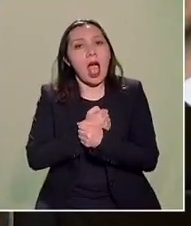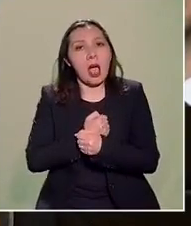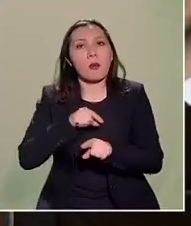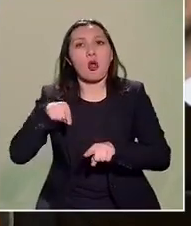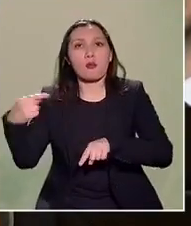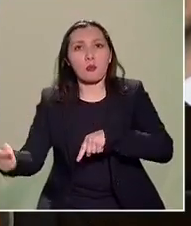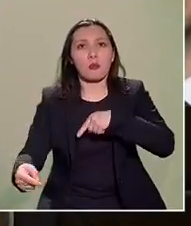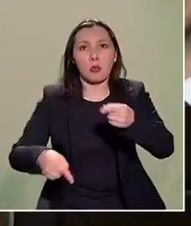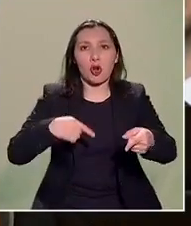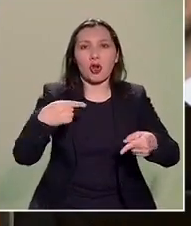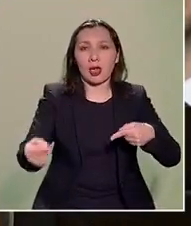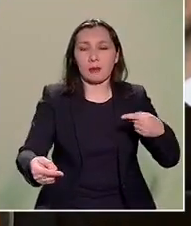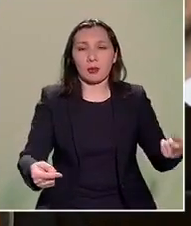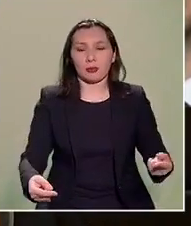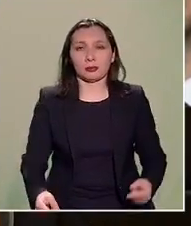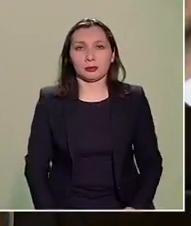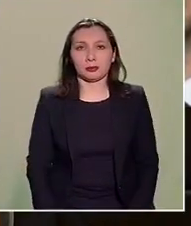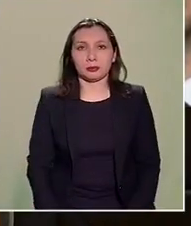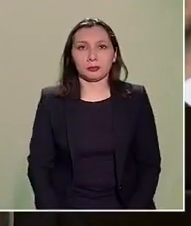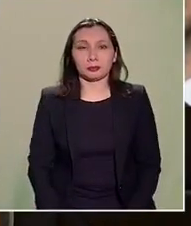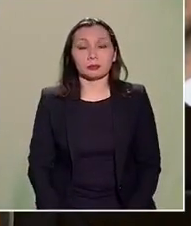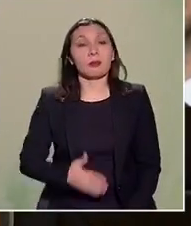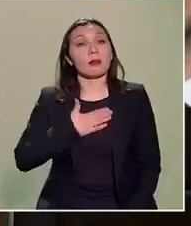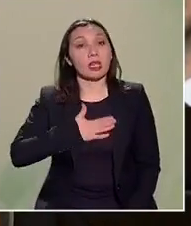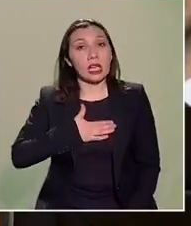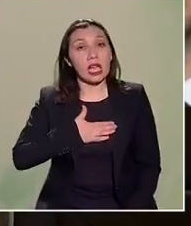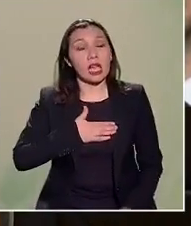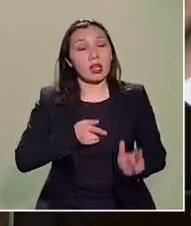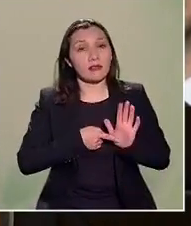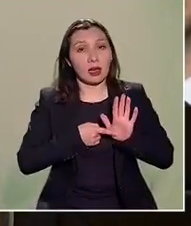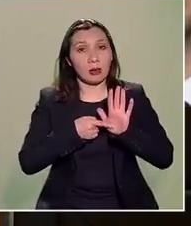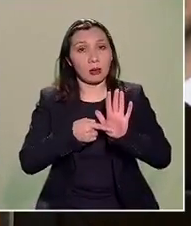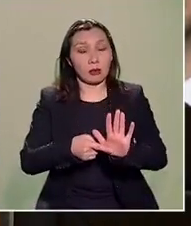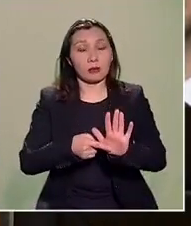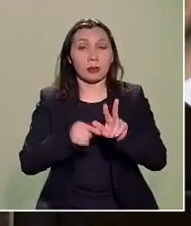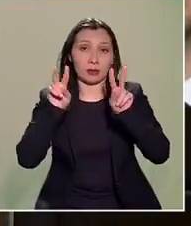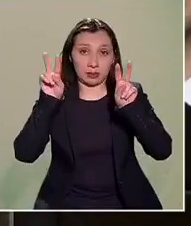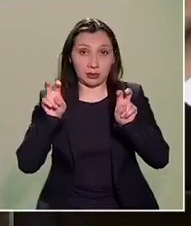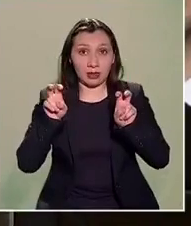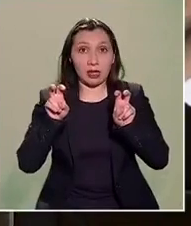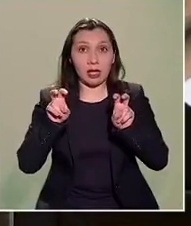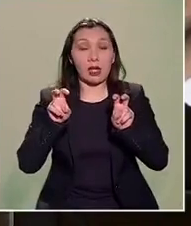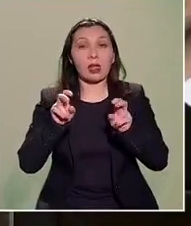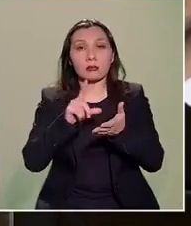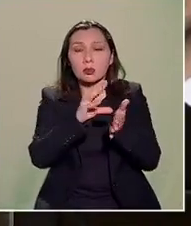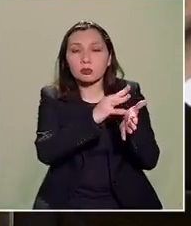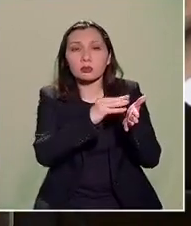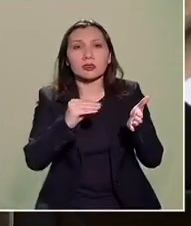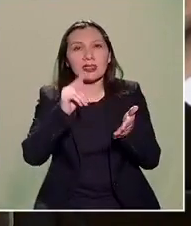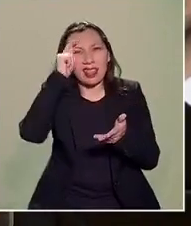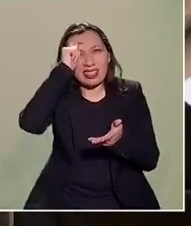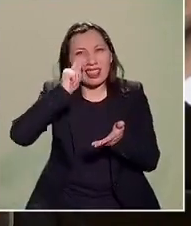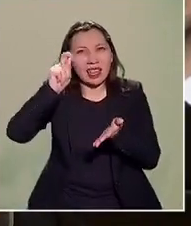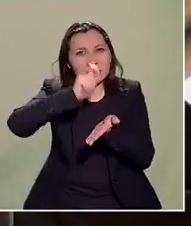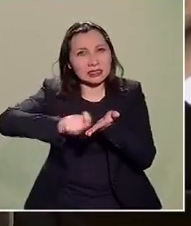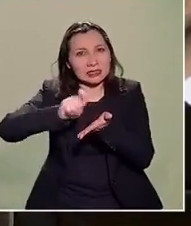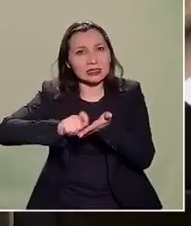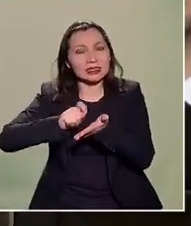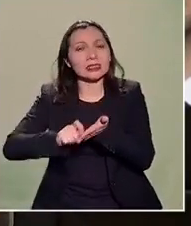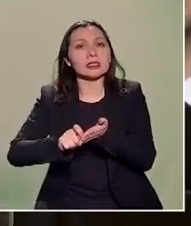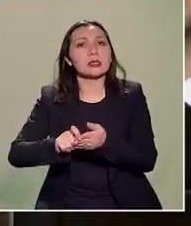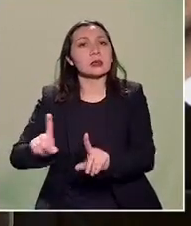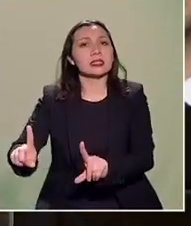prójimo queremos graficar a través del extracto de una tesis de un